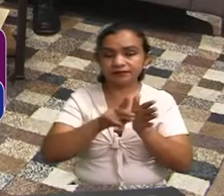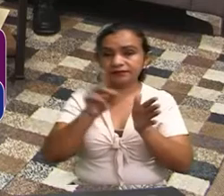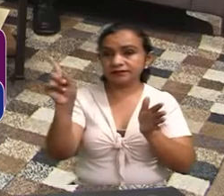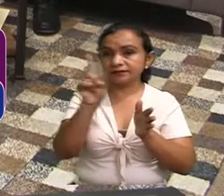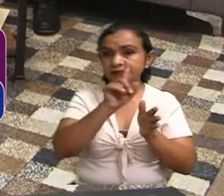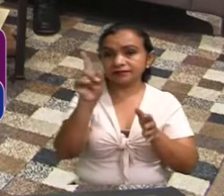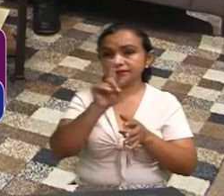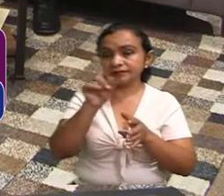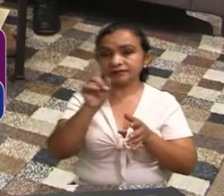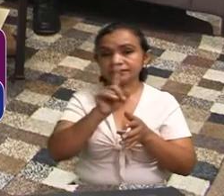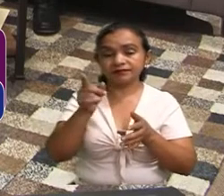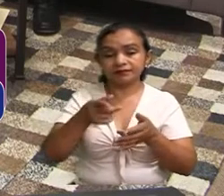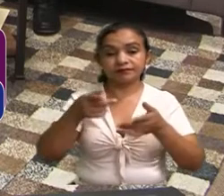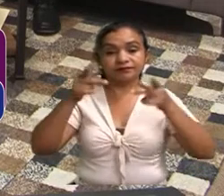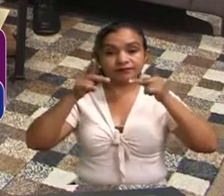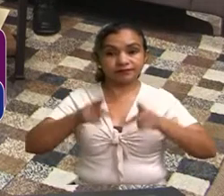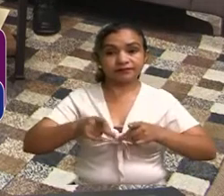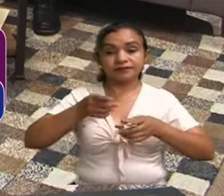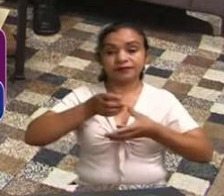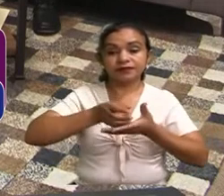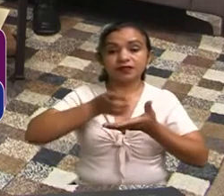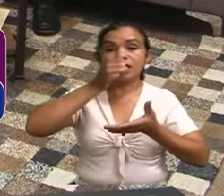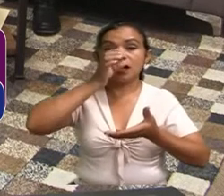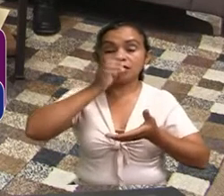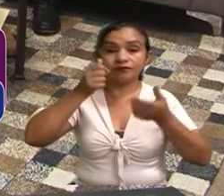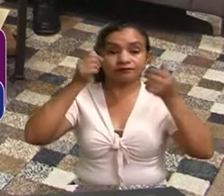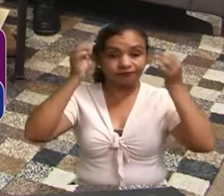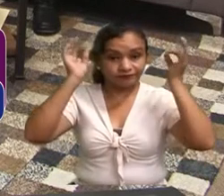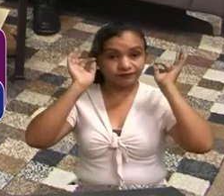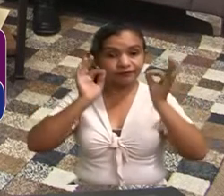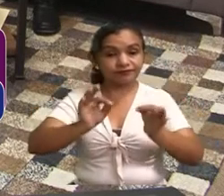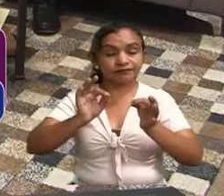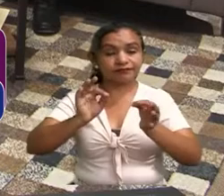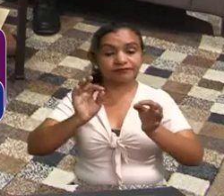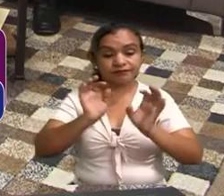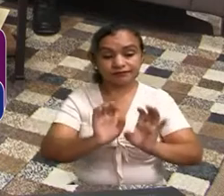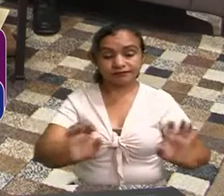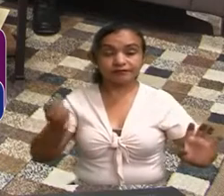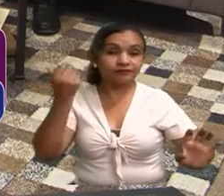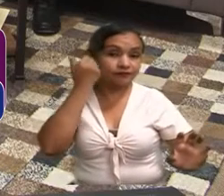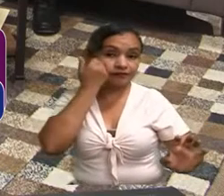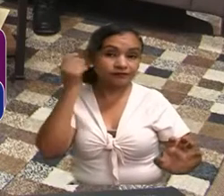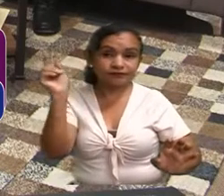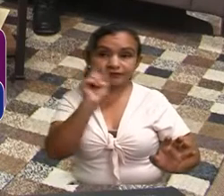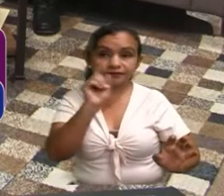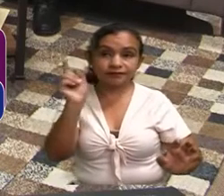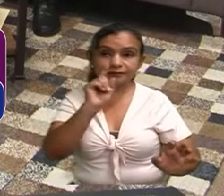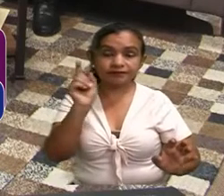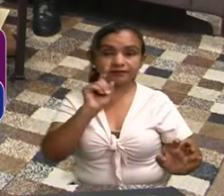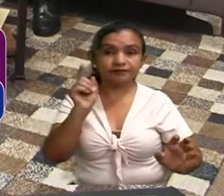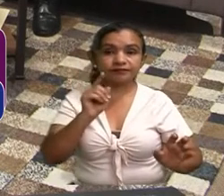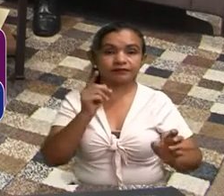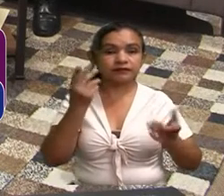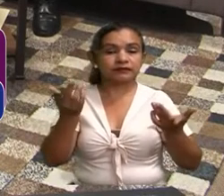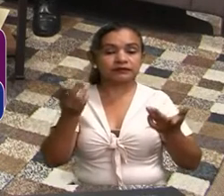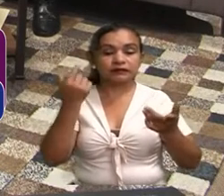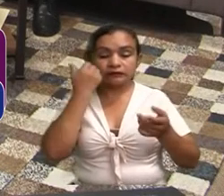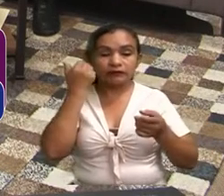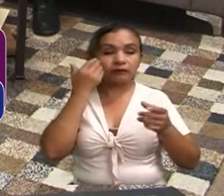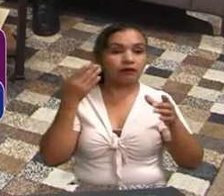contrario, es decir, el consumo correcto del agua y de calidad nos va a permitir que los niños no se enfermen, para que estén visitando los centros y los puestos de